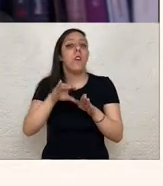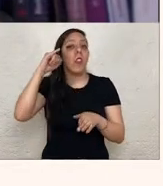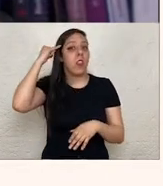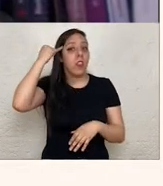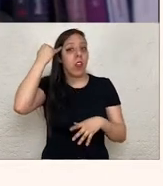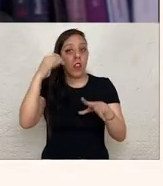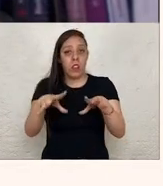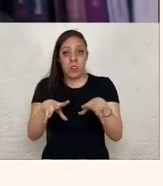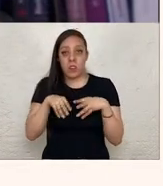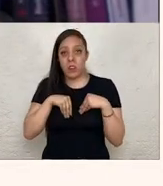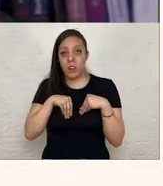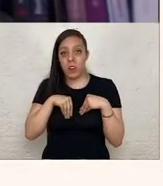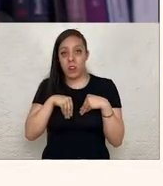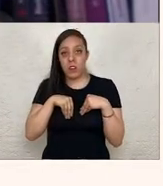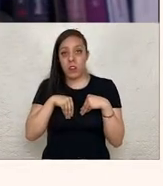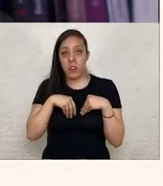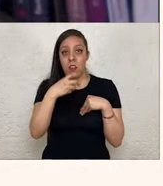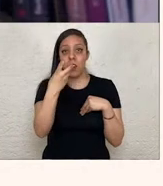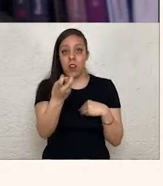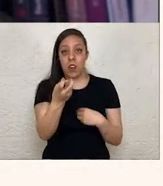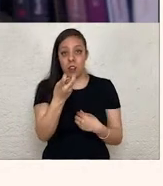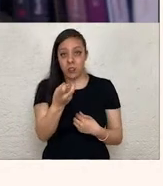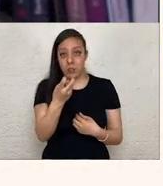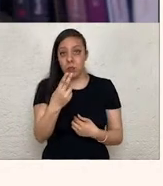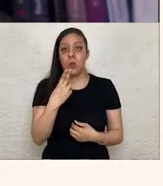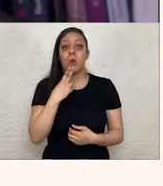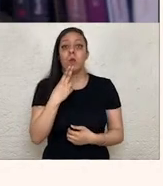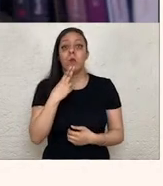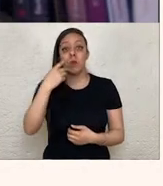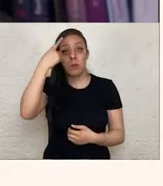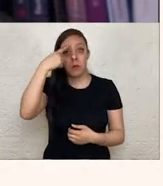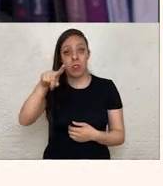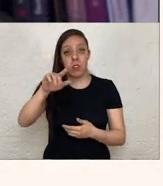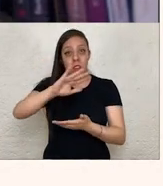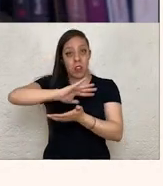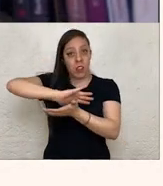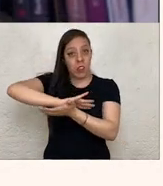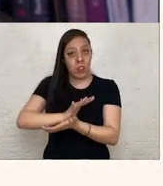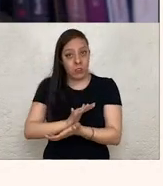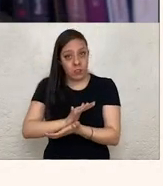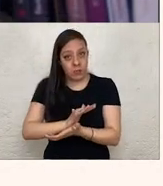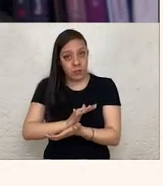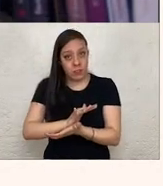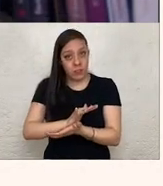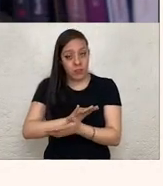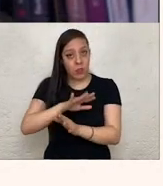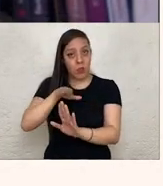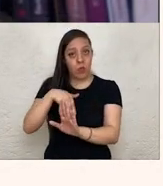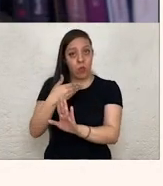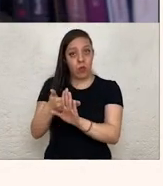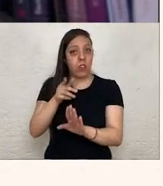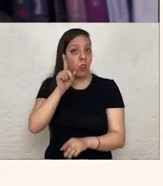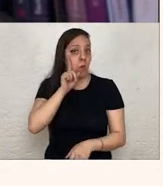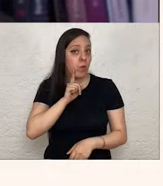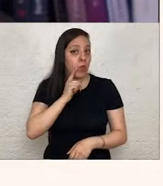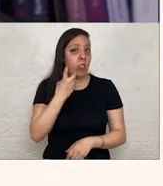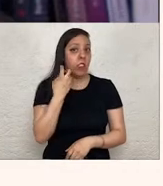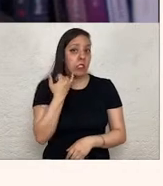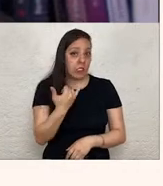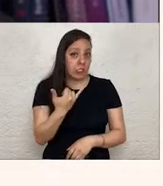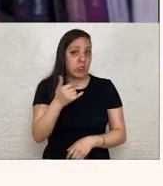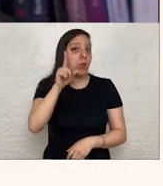del indigenismo, ¿sí? Y es una operación que no solo sirve para denigrar a las